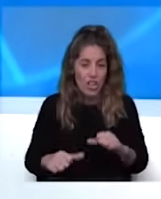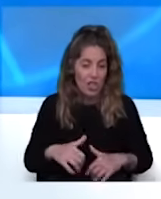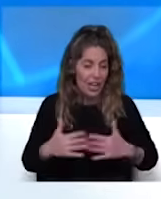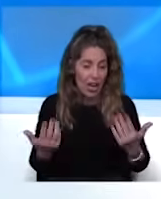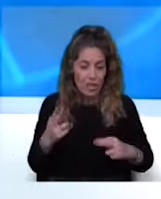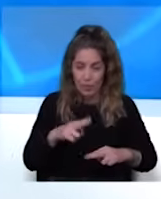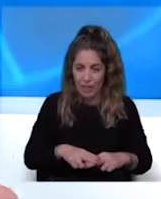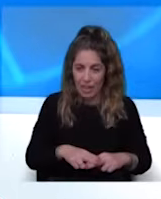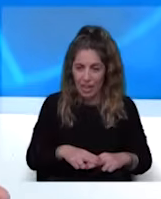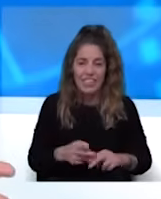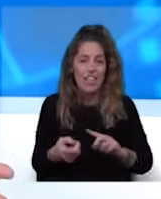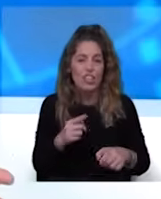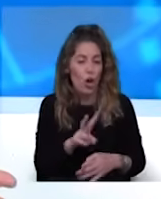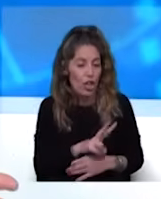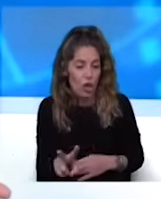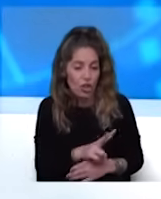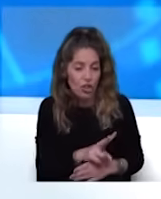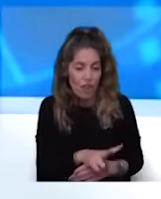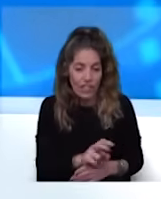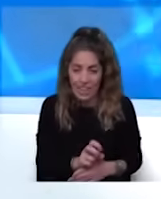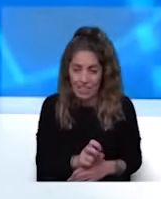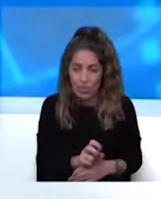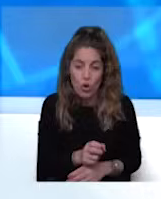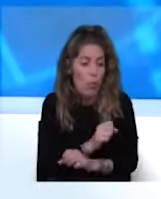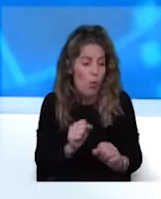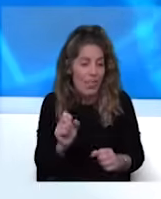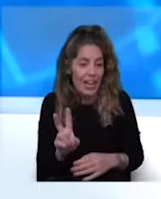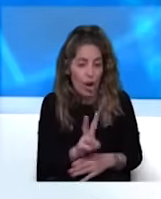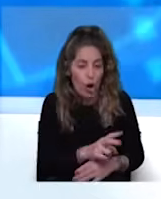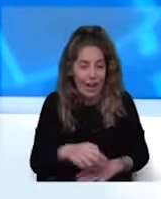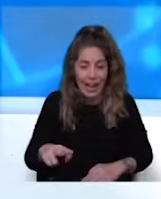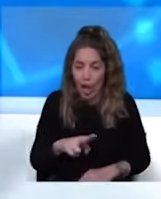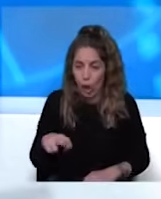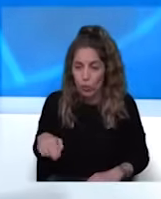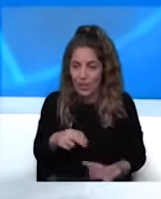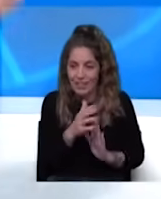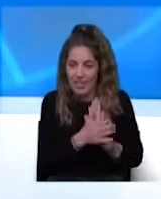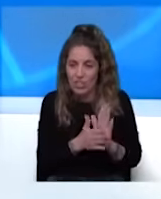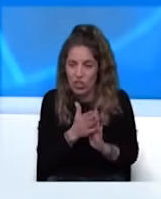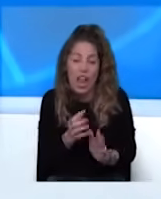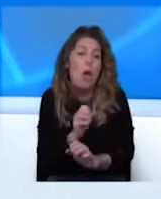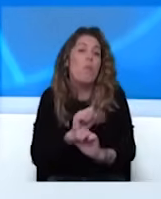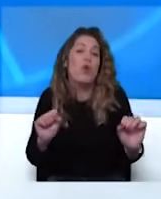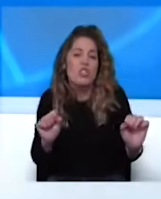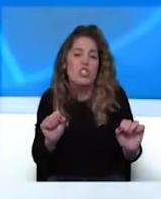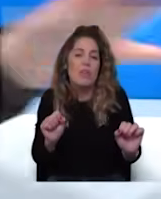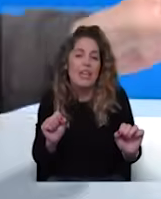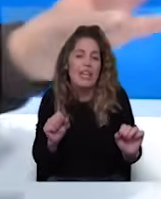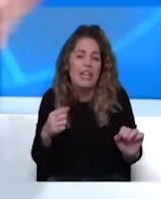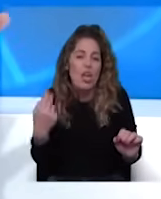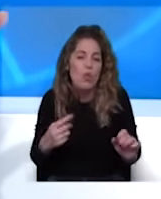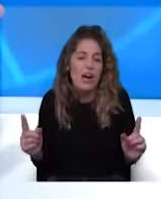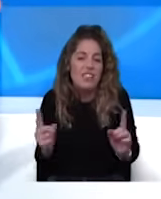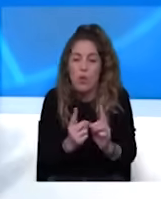mortalidad que tiene que ver con el control y la fiscalización uno puede recorrer las rutas nacionales y bueno Y es posible que no se encuentre con